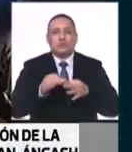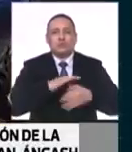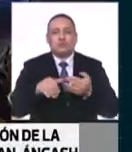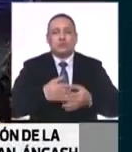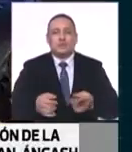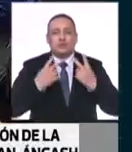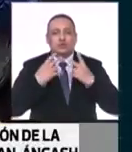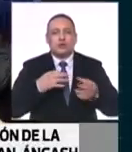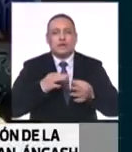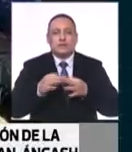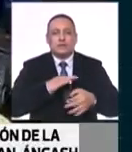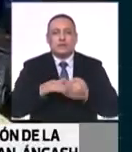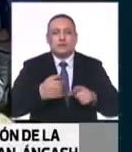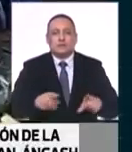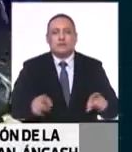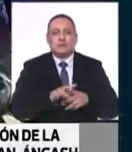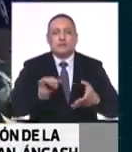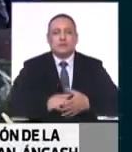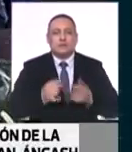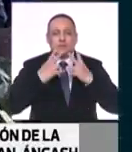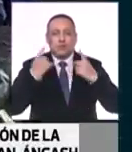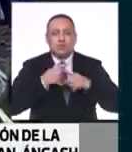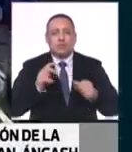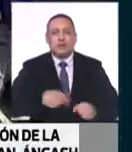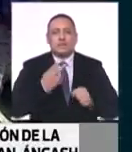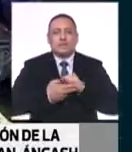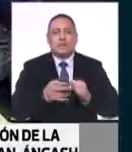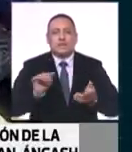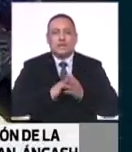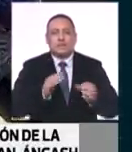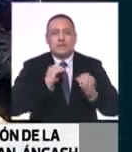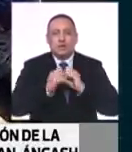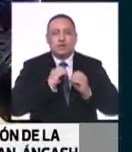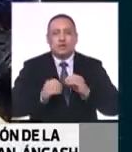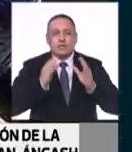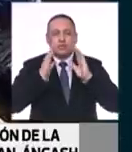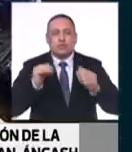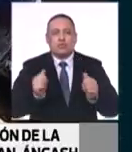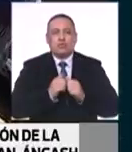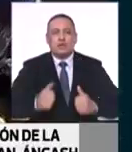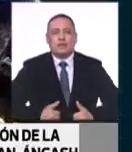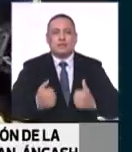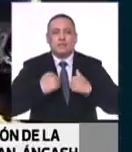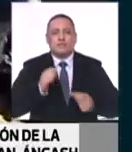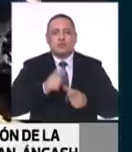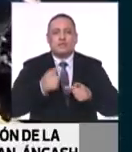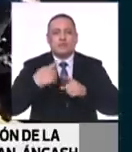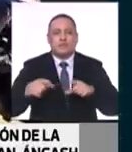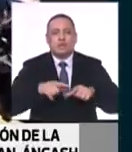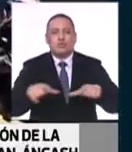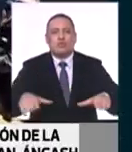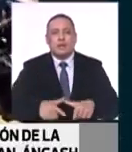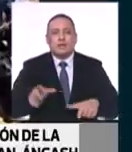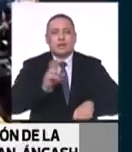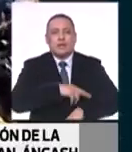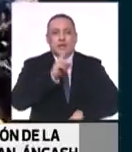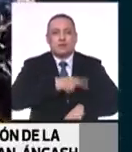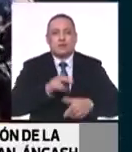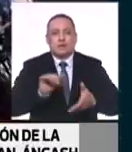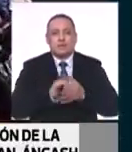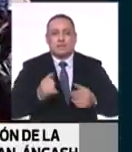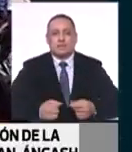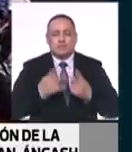sacar sus productos para que puedan comercializar, va a garantizar que mejore la calidad de vida de los pobladores de esta parte de nuestra región. Así es que nos sumamos